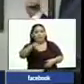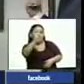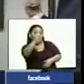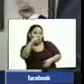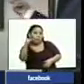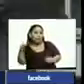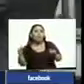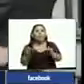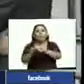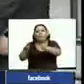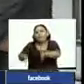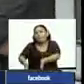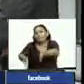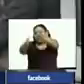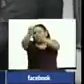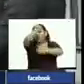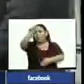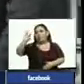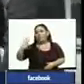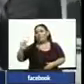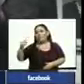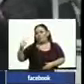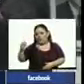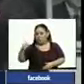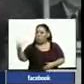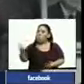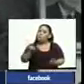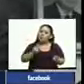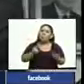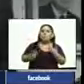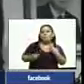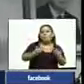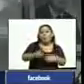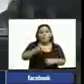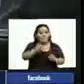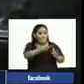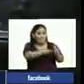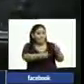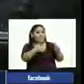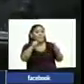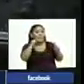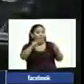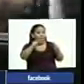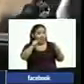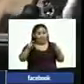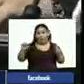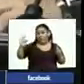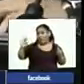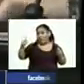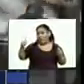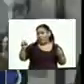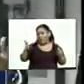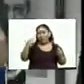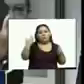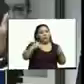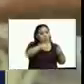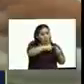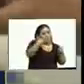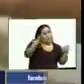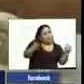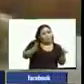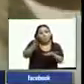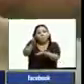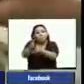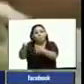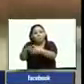también de la Fiscalía General de la República. El mismo fiscal llegó hasta la Comisión de Hacienda para justificar su